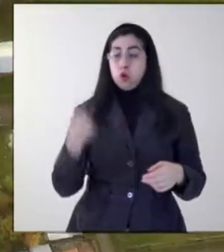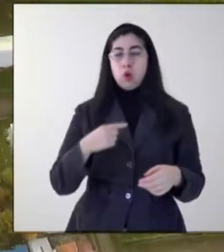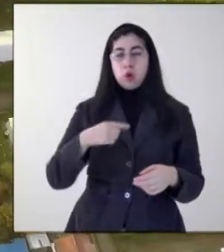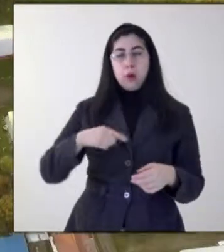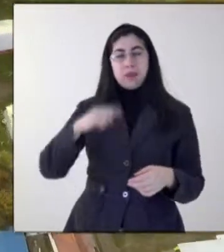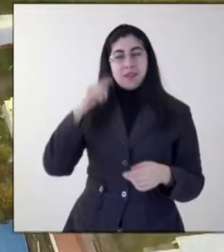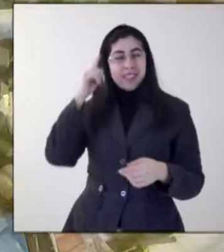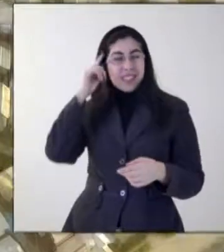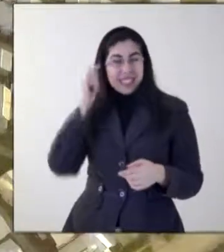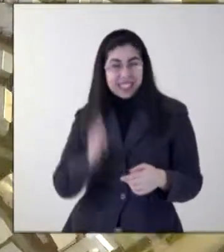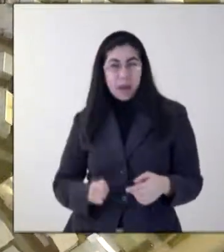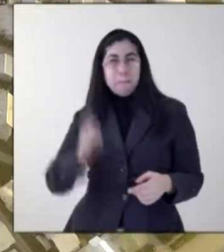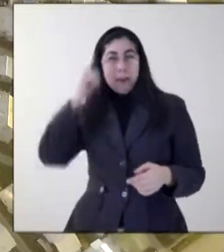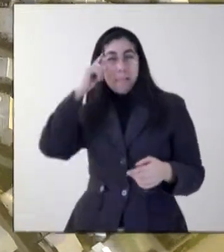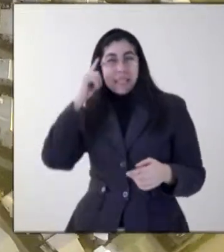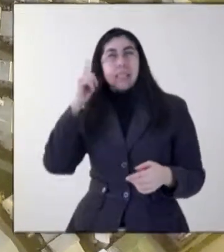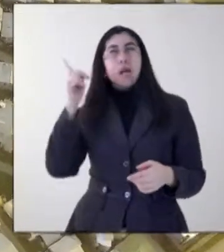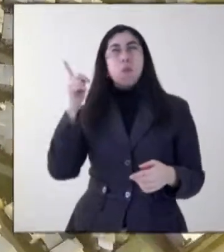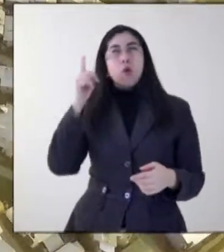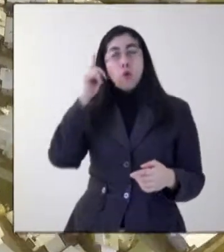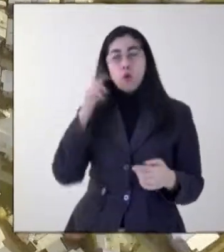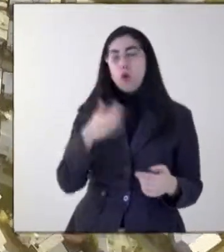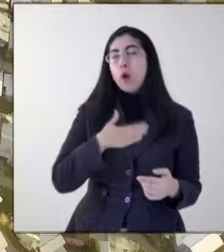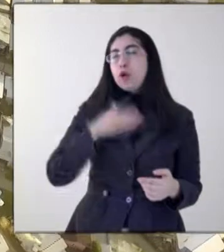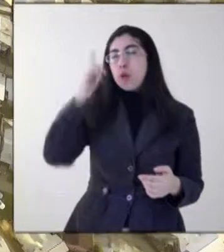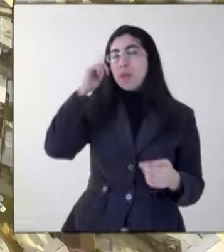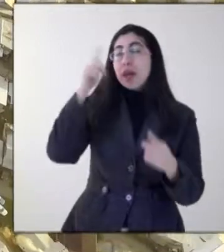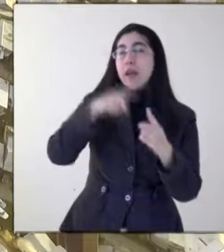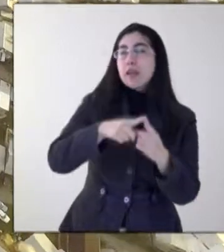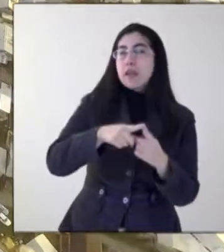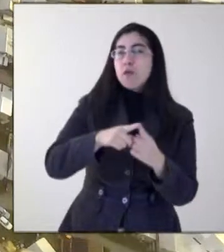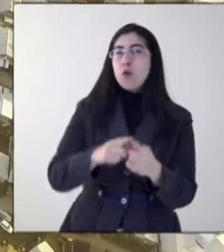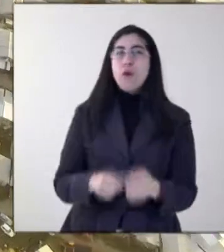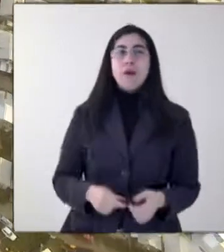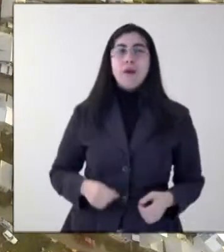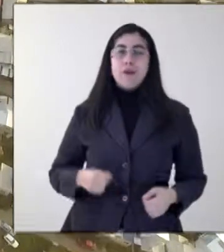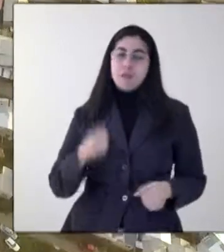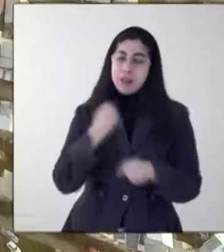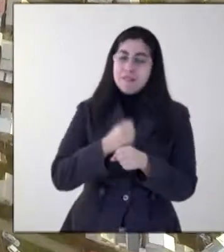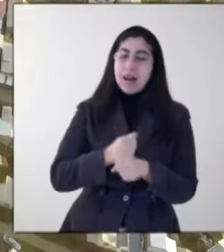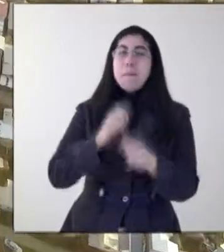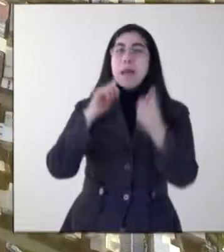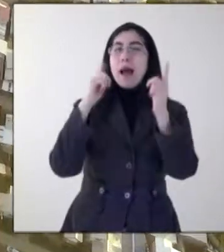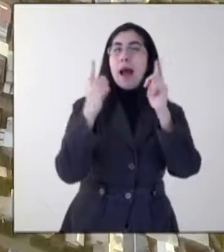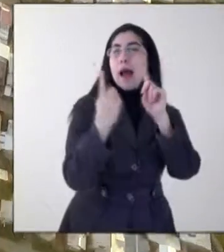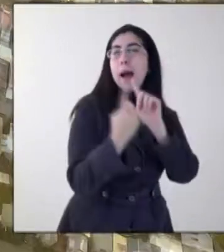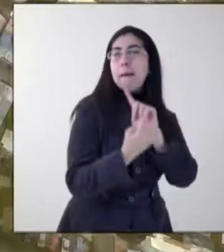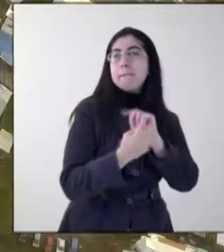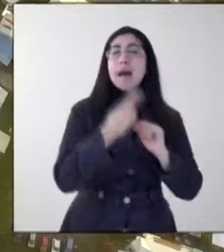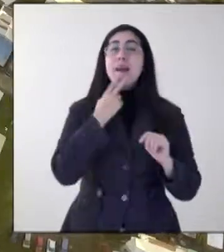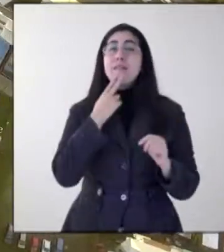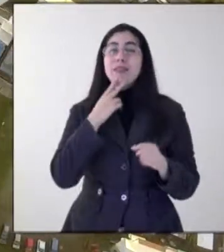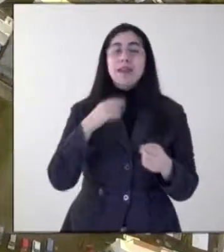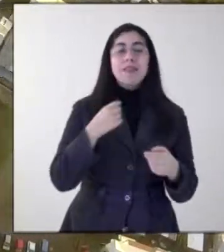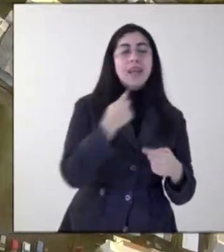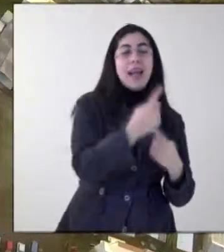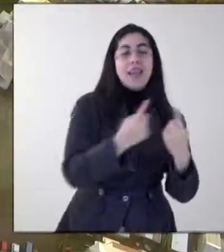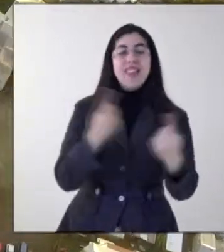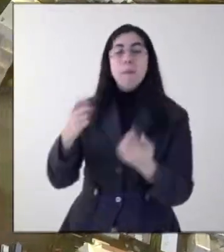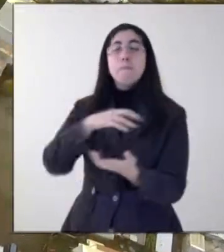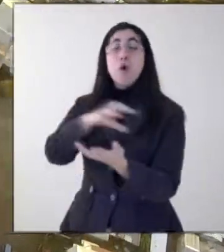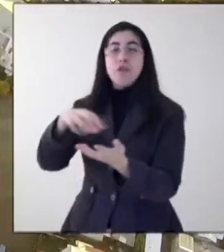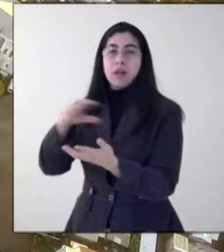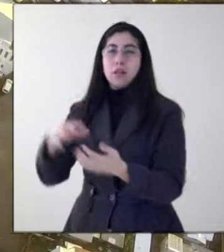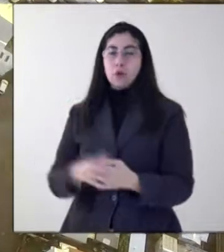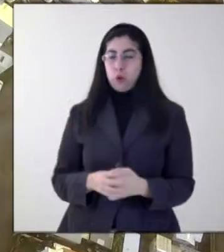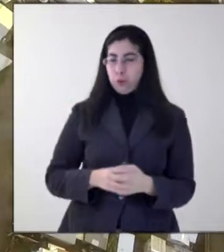norte fue conseguir cambiarle el rostro a esta población y que en realidad ya no seamos tres